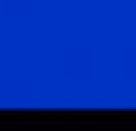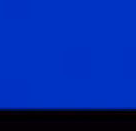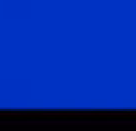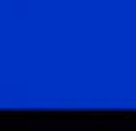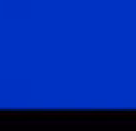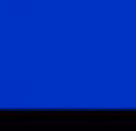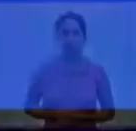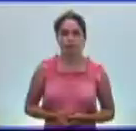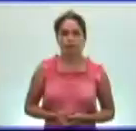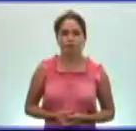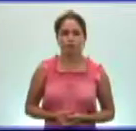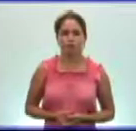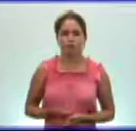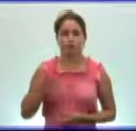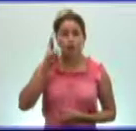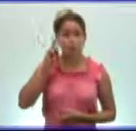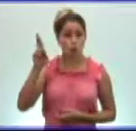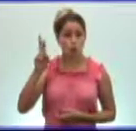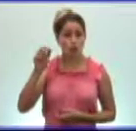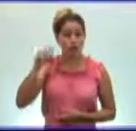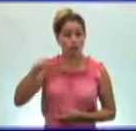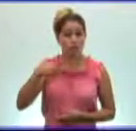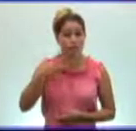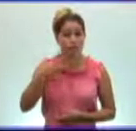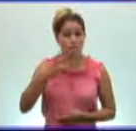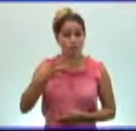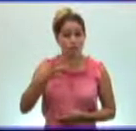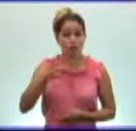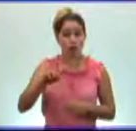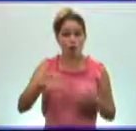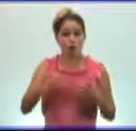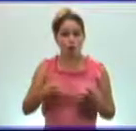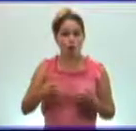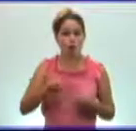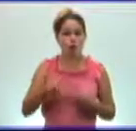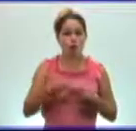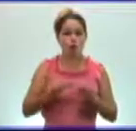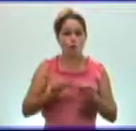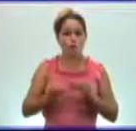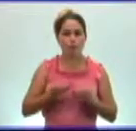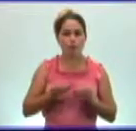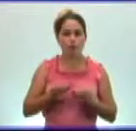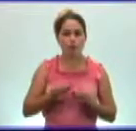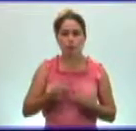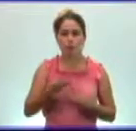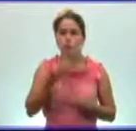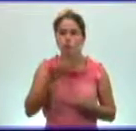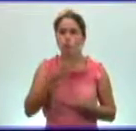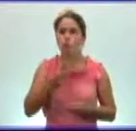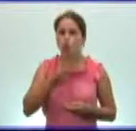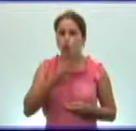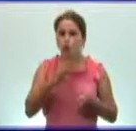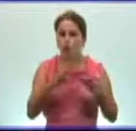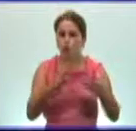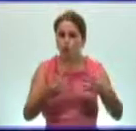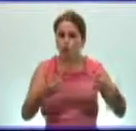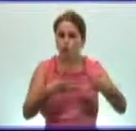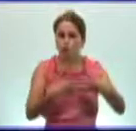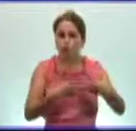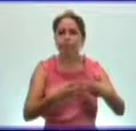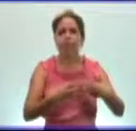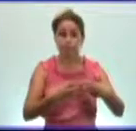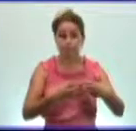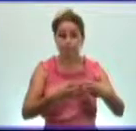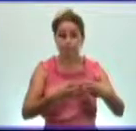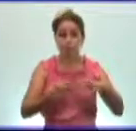Recordar y tener en cuenta que los hidruros no metálicos son muy solubles en agua. Por lo tanto, al disolverse en